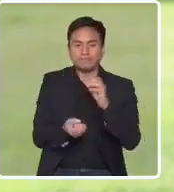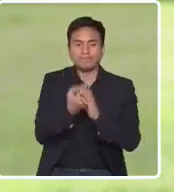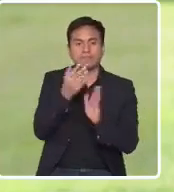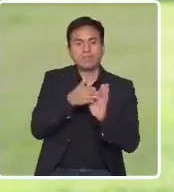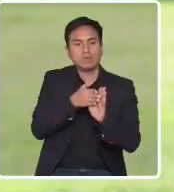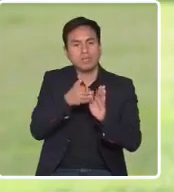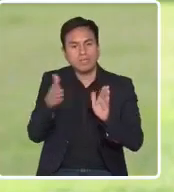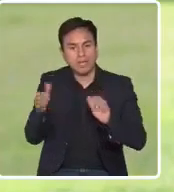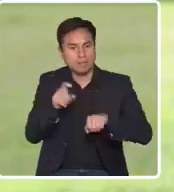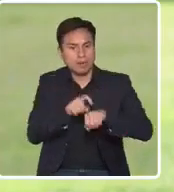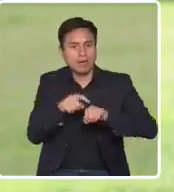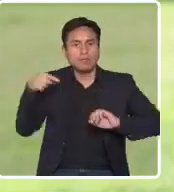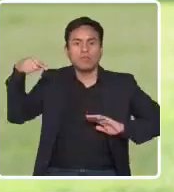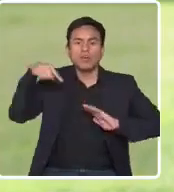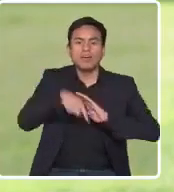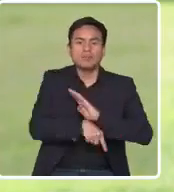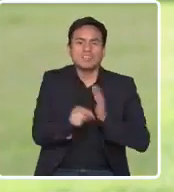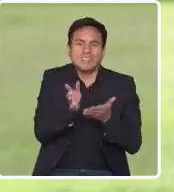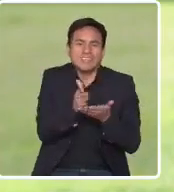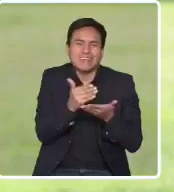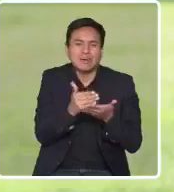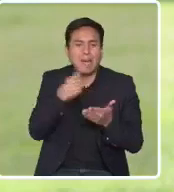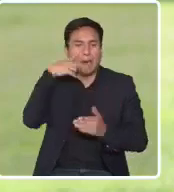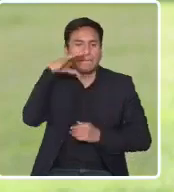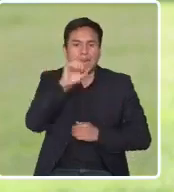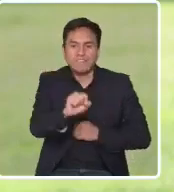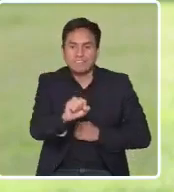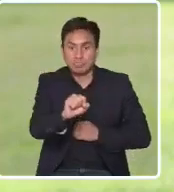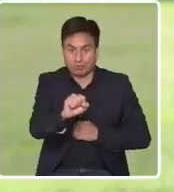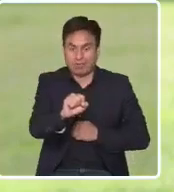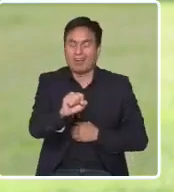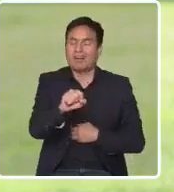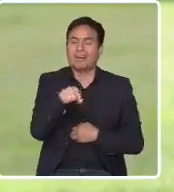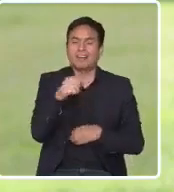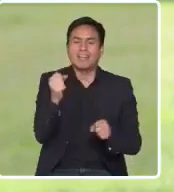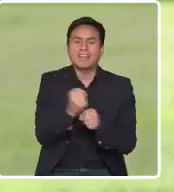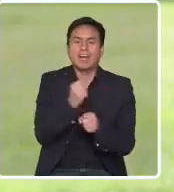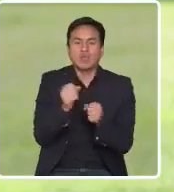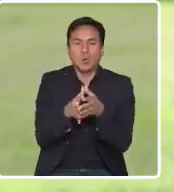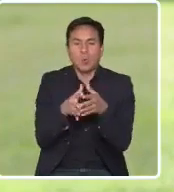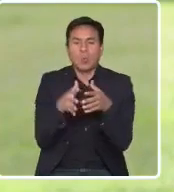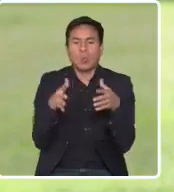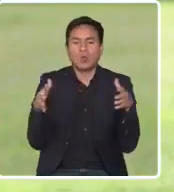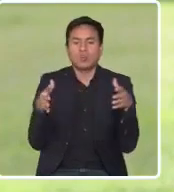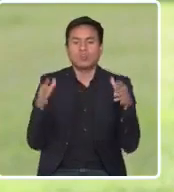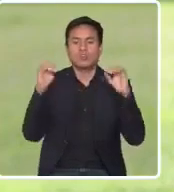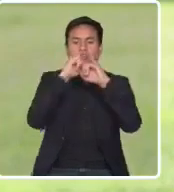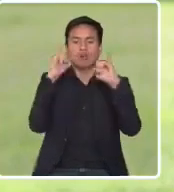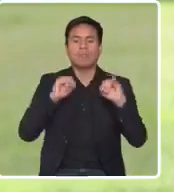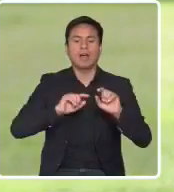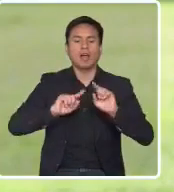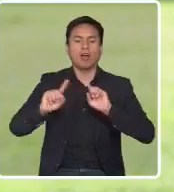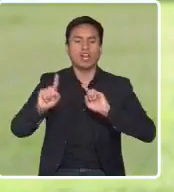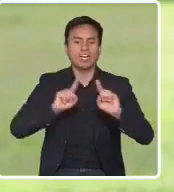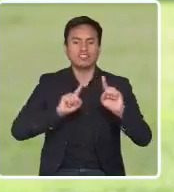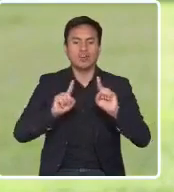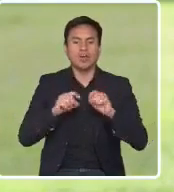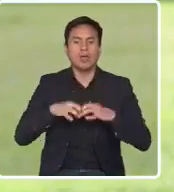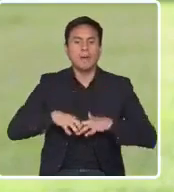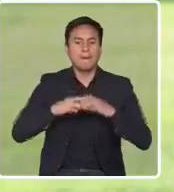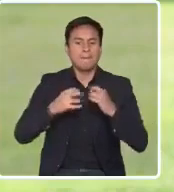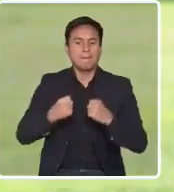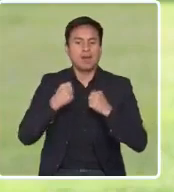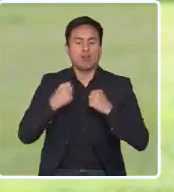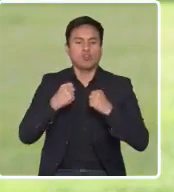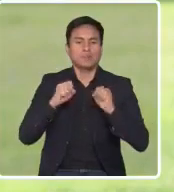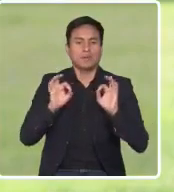etapa y profundizar en las estrategias de prevención. Y ahí hemos trabajado mucho en tener un tipo de coordinación mucho más robusta